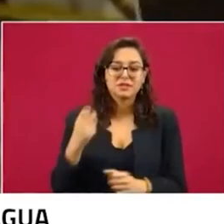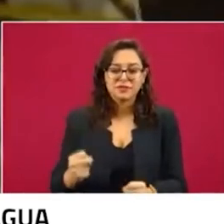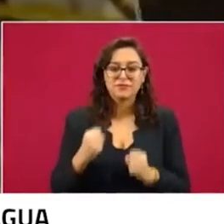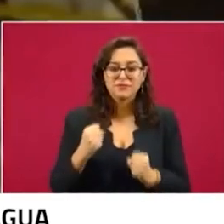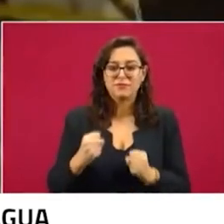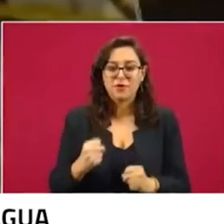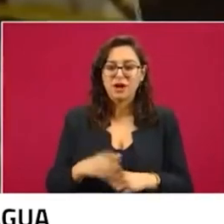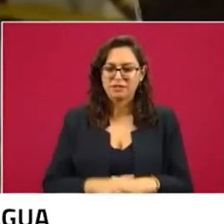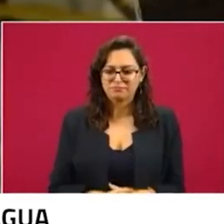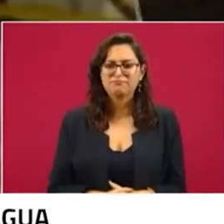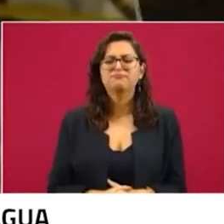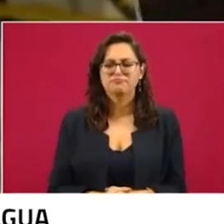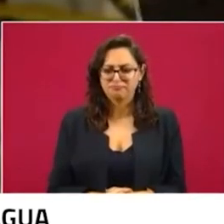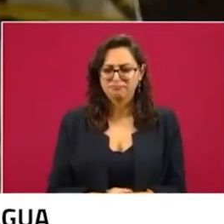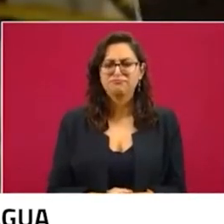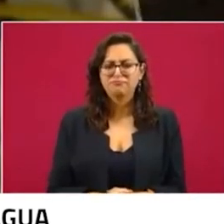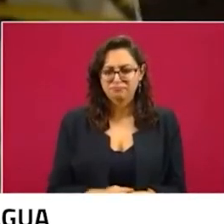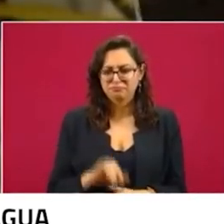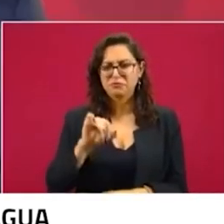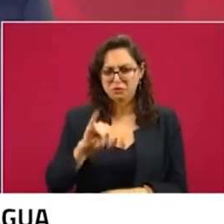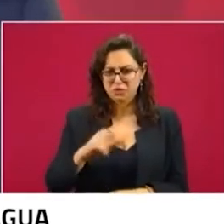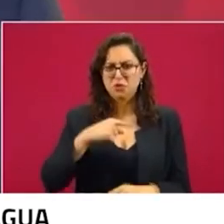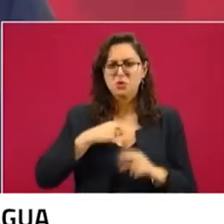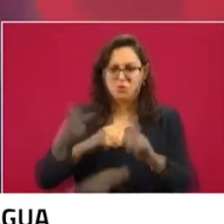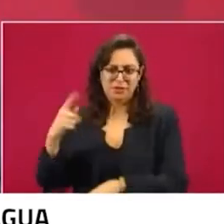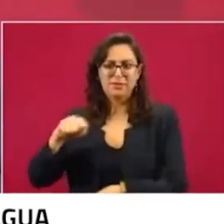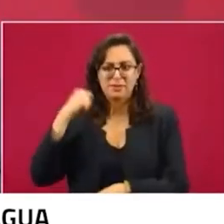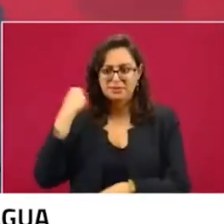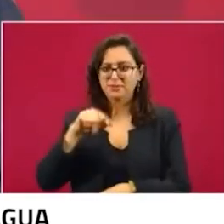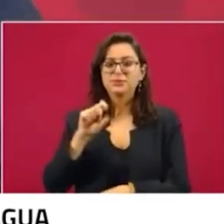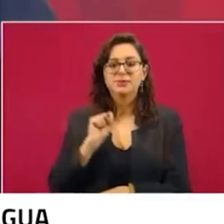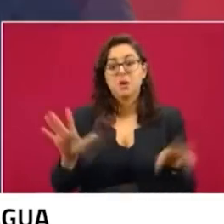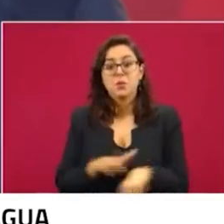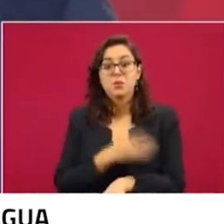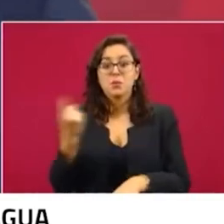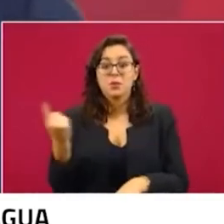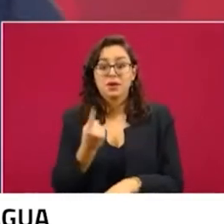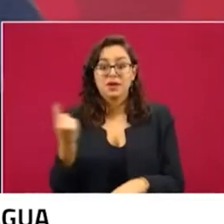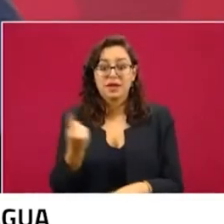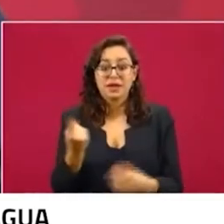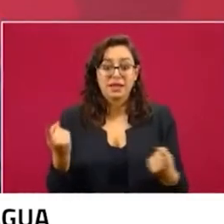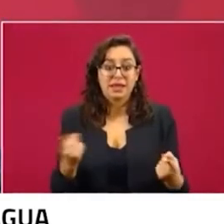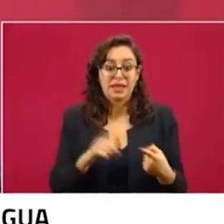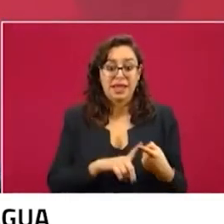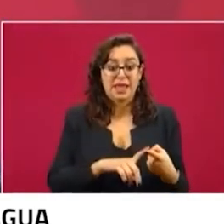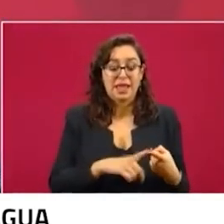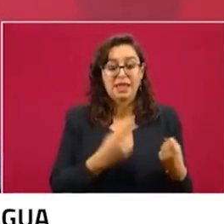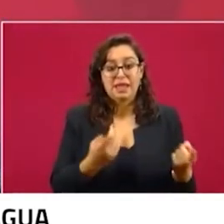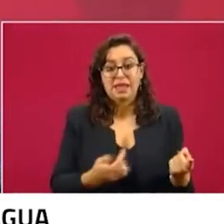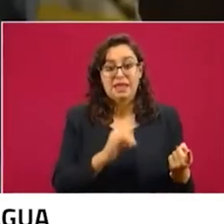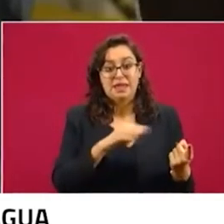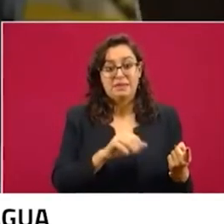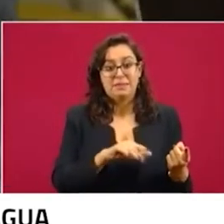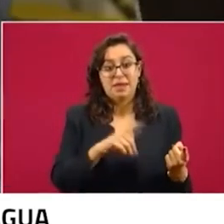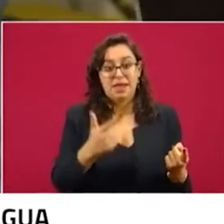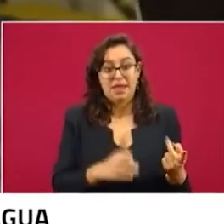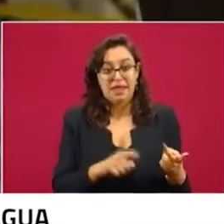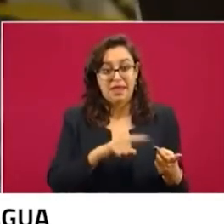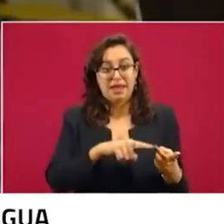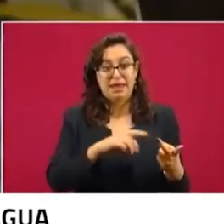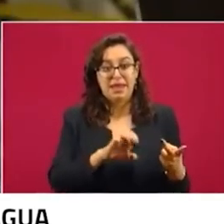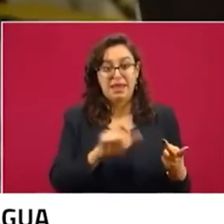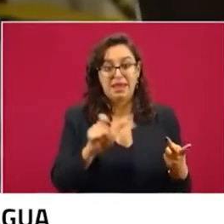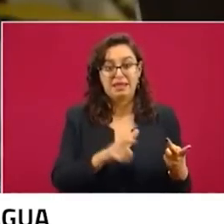sí sí sí sí porque si no los de excélsior o de imagen dirían que yo no me estoy